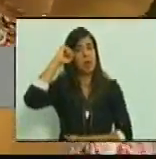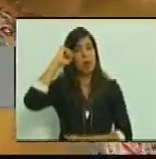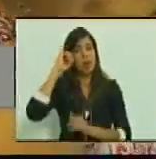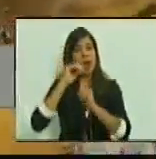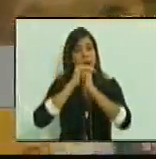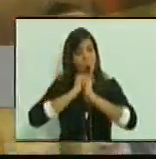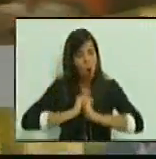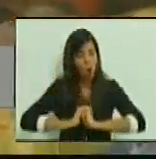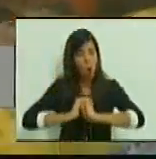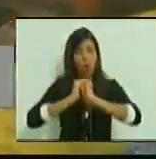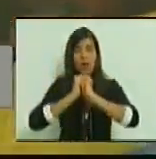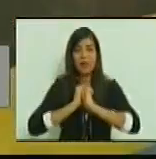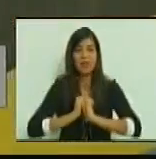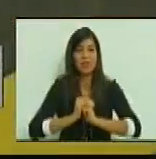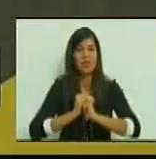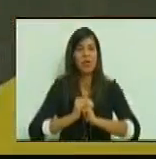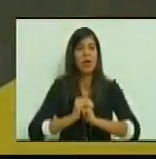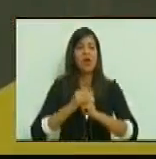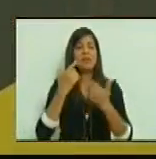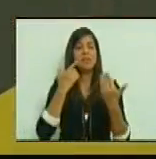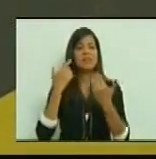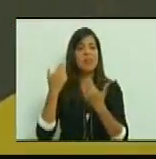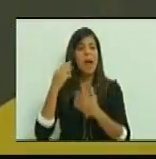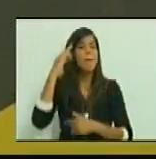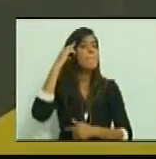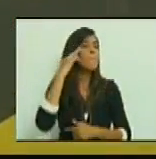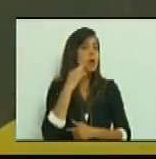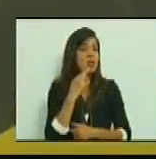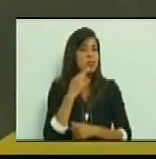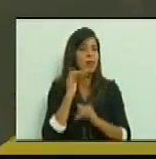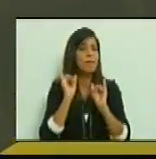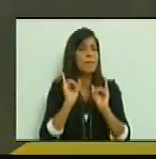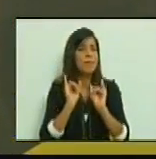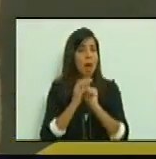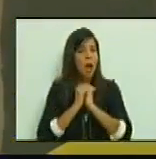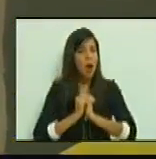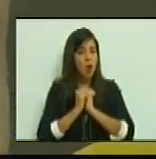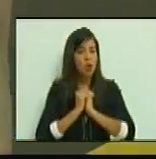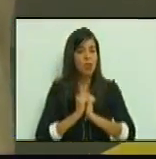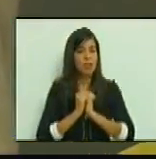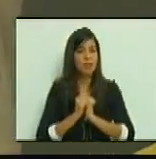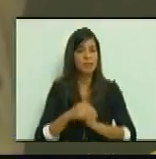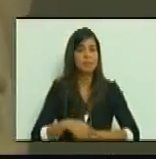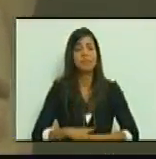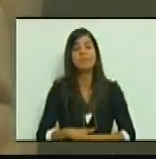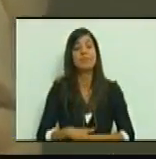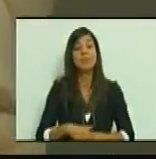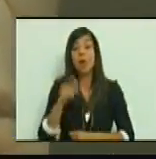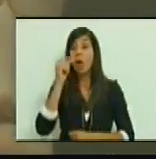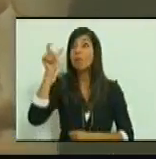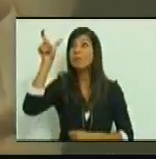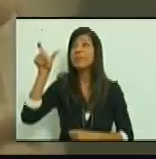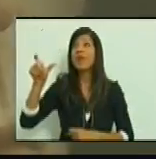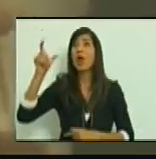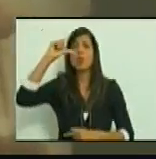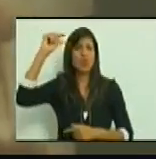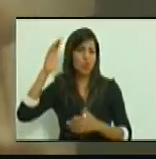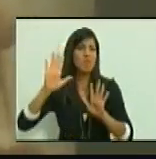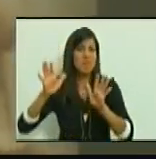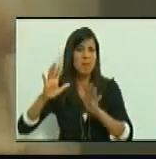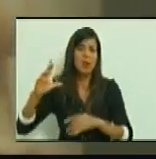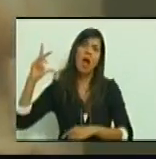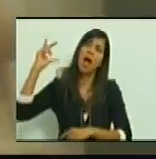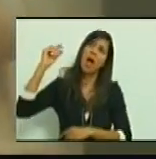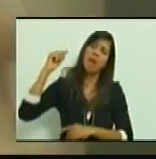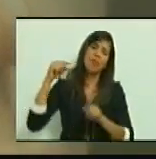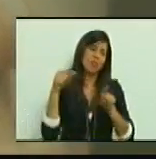oración permanente, se llama el delirio del Chimborazo. El arcano del tiempo le dijo a Bolívar que él era un átomo en